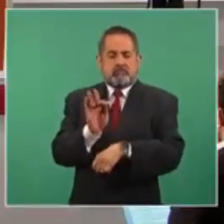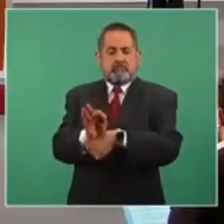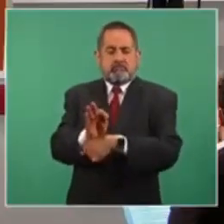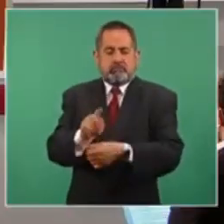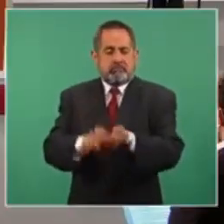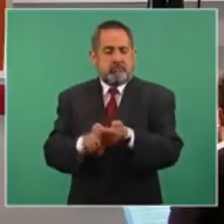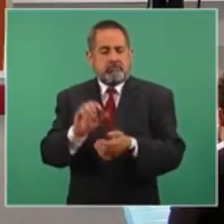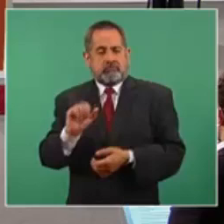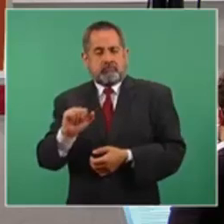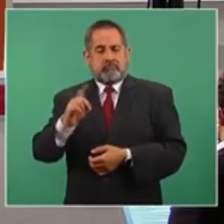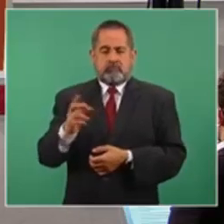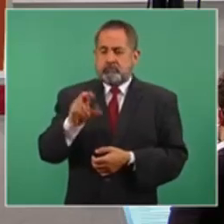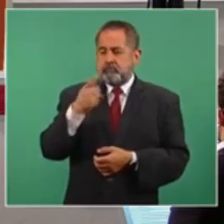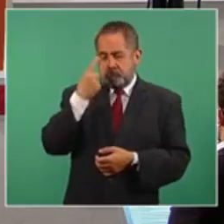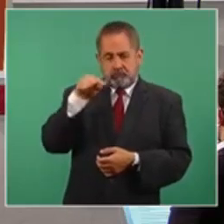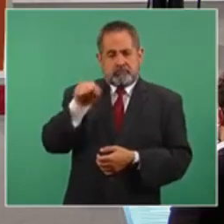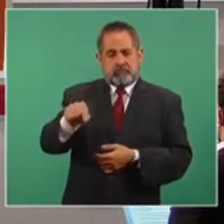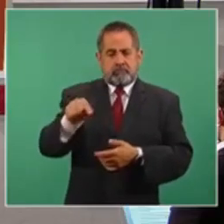efectos.